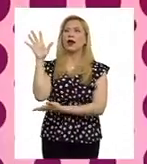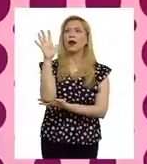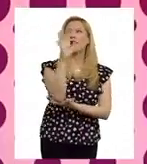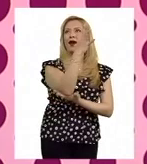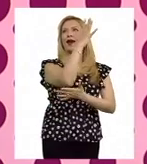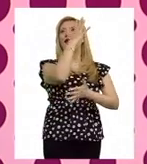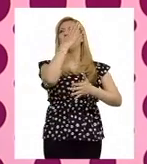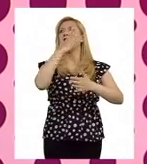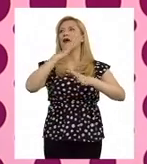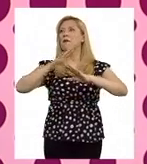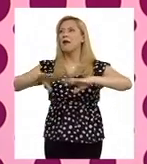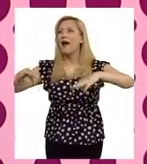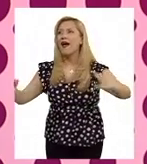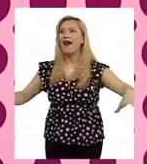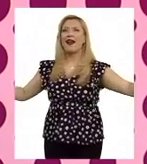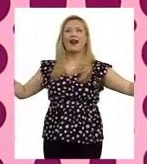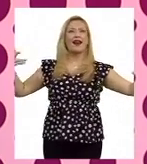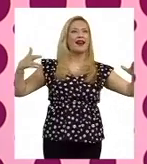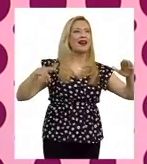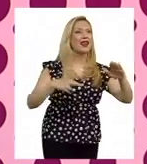una interrelación que es